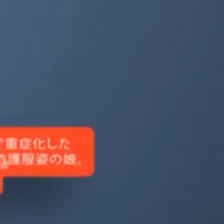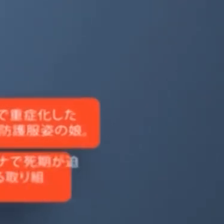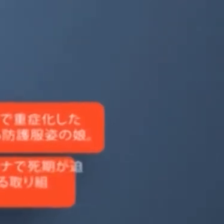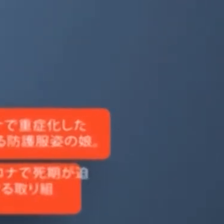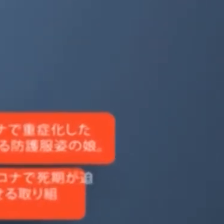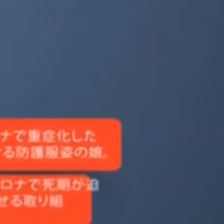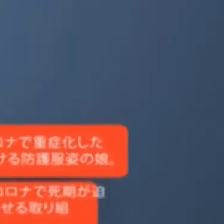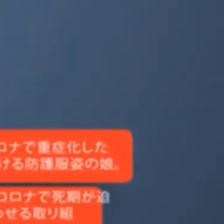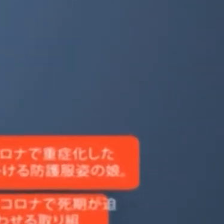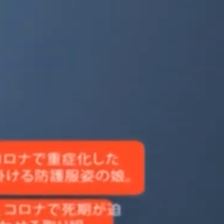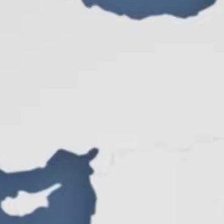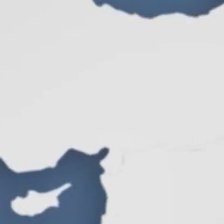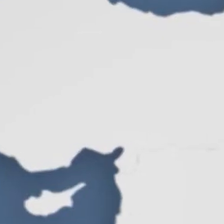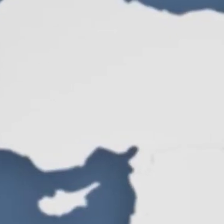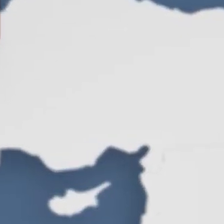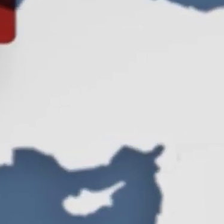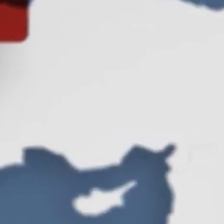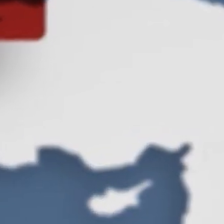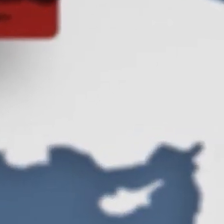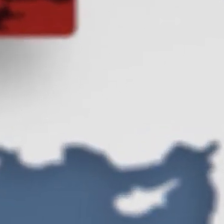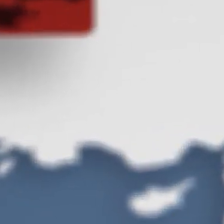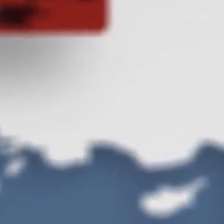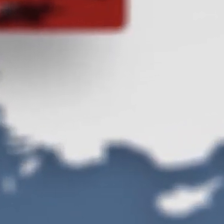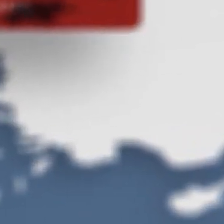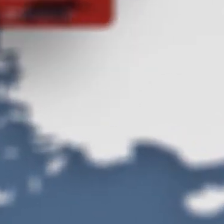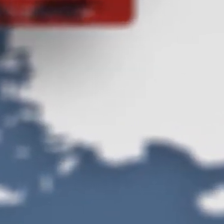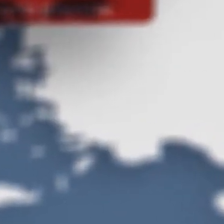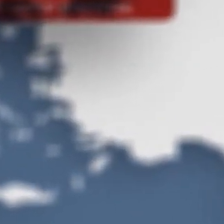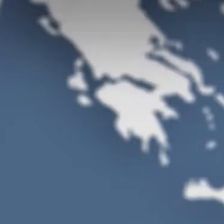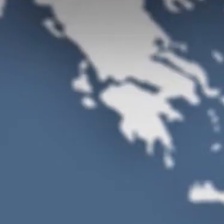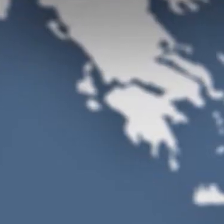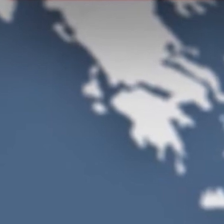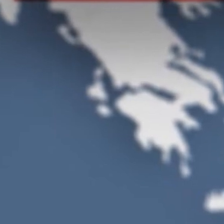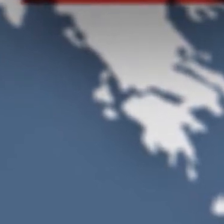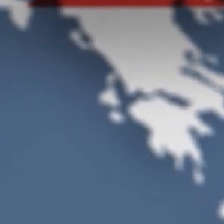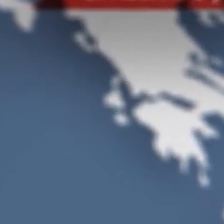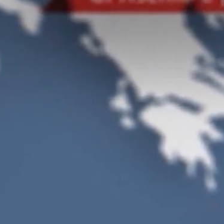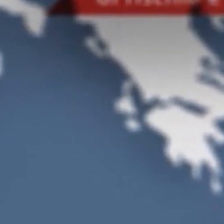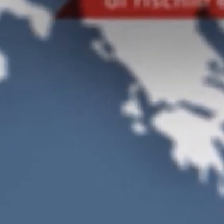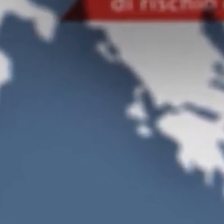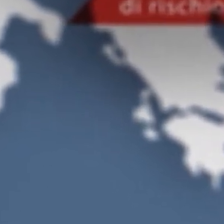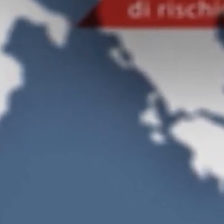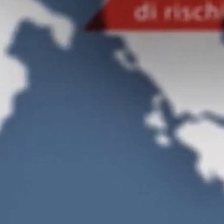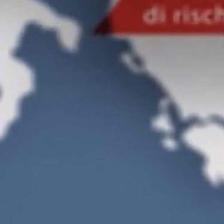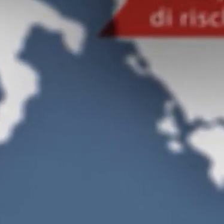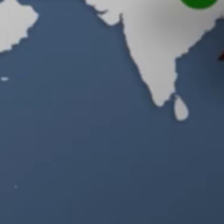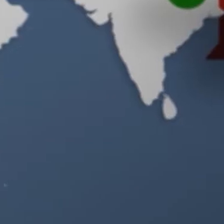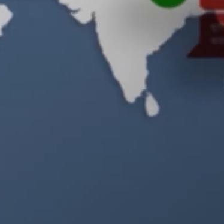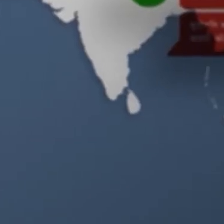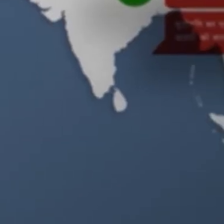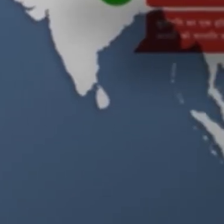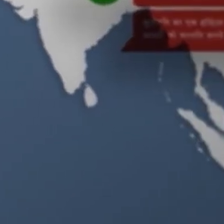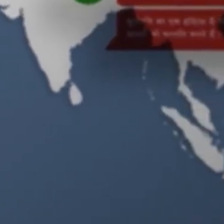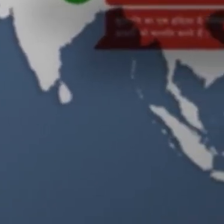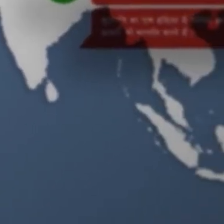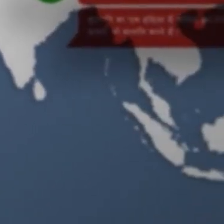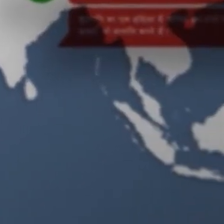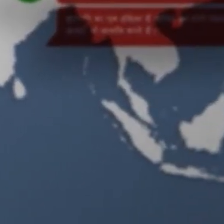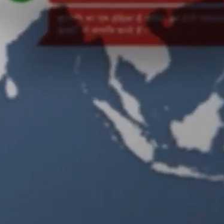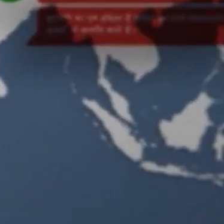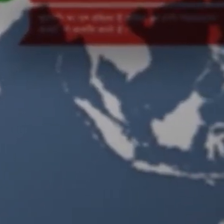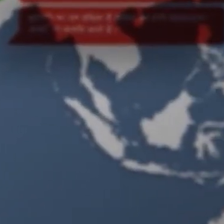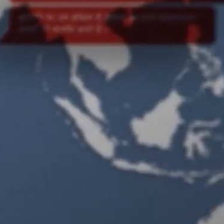de violencia crecientes en el país. Y yo creo que eso uno lo podría explicar no solo por el evento del asesinato del